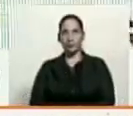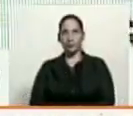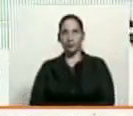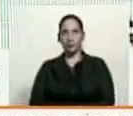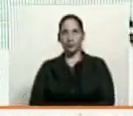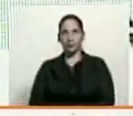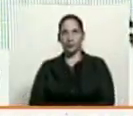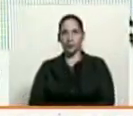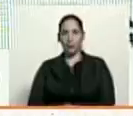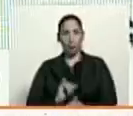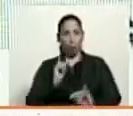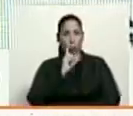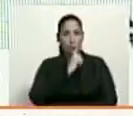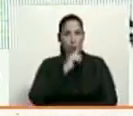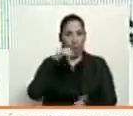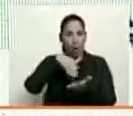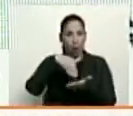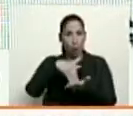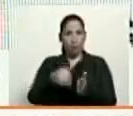Aragua, ya nombré Aragua hace rato ya.